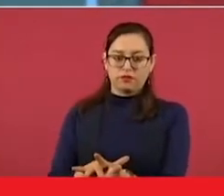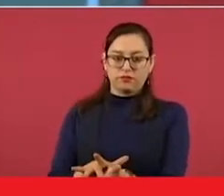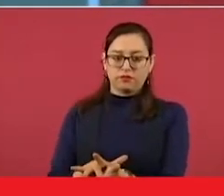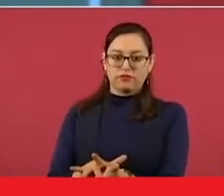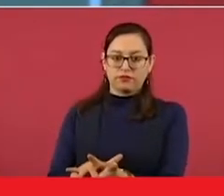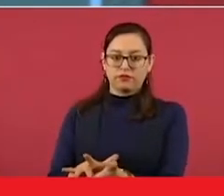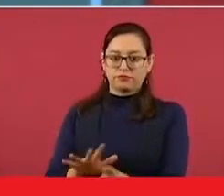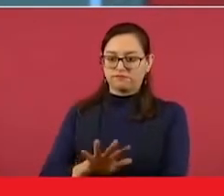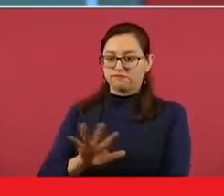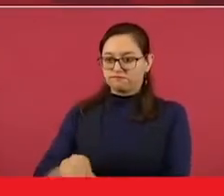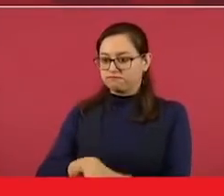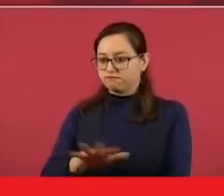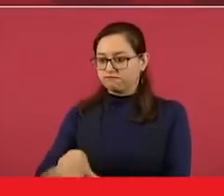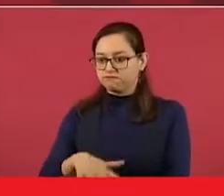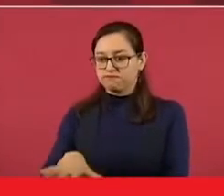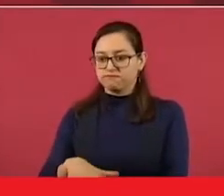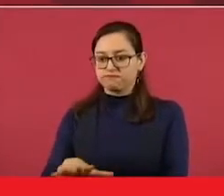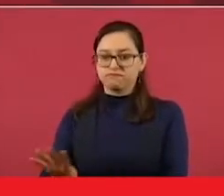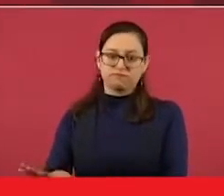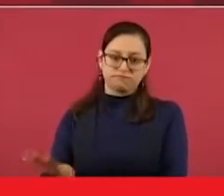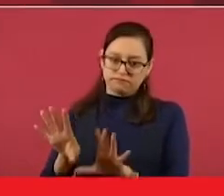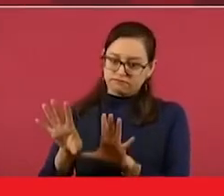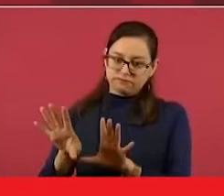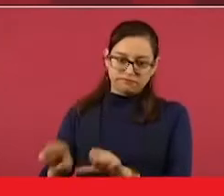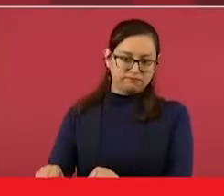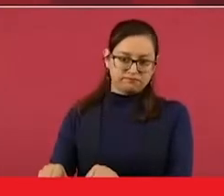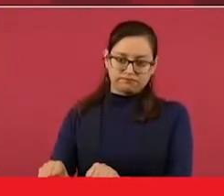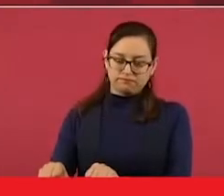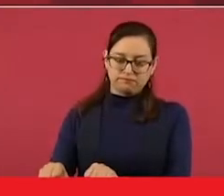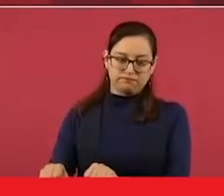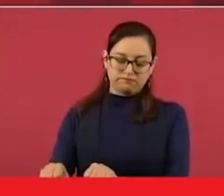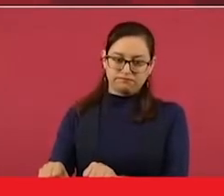y hacer valer para ejecutar una orden de aprehensión